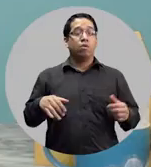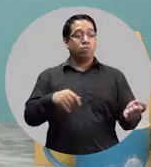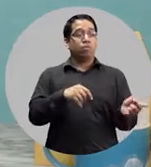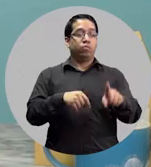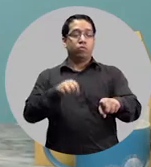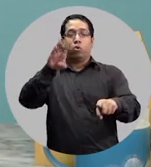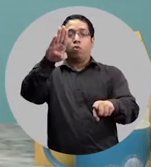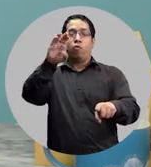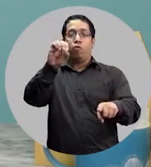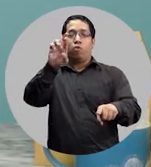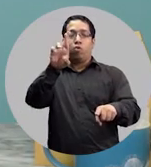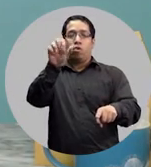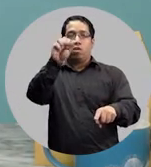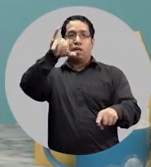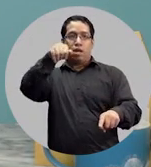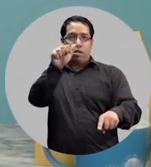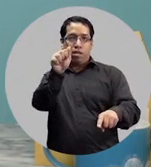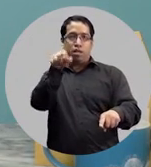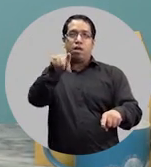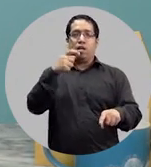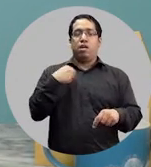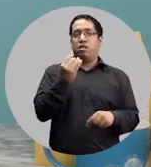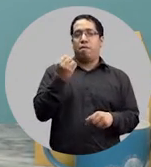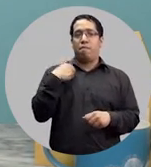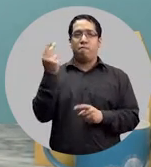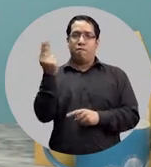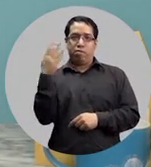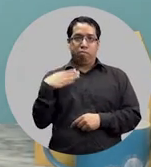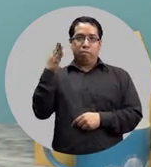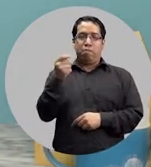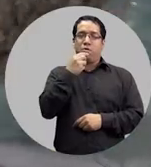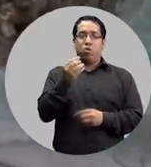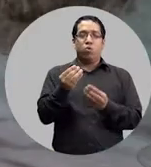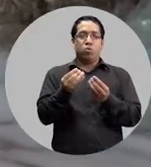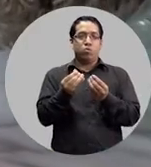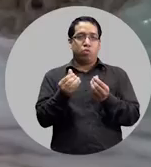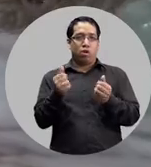Después tenemos borraja, que es también un laxante más suave.